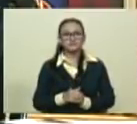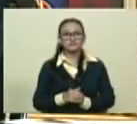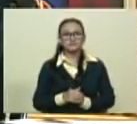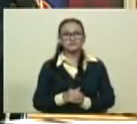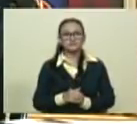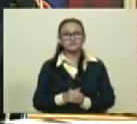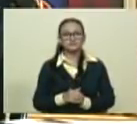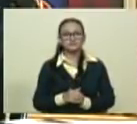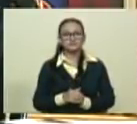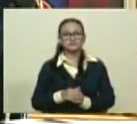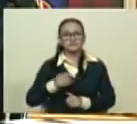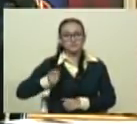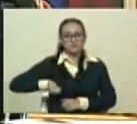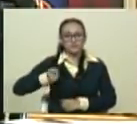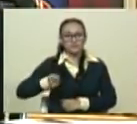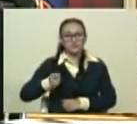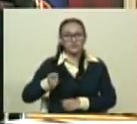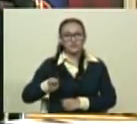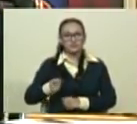Una sentencia